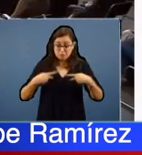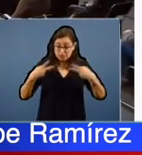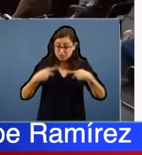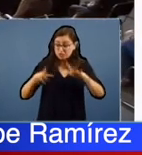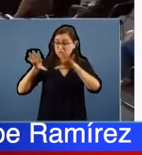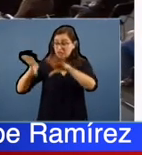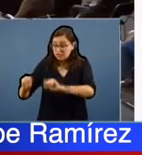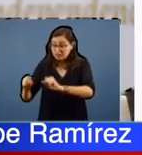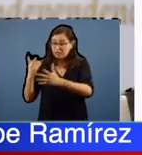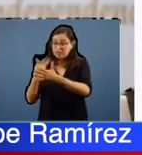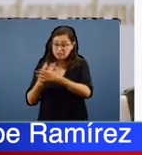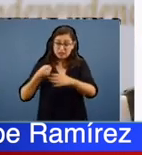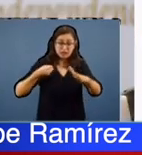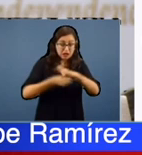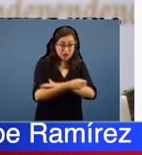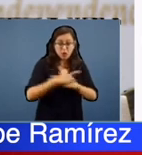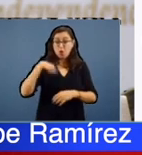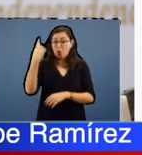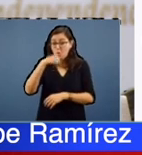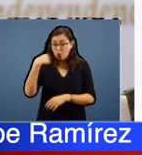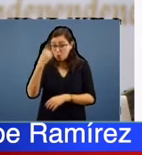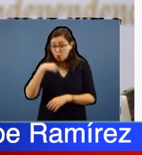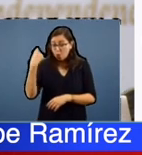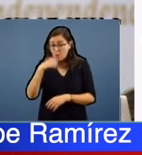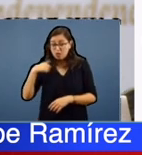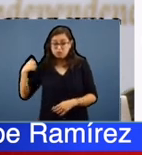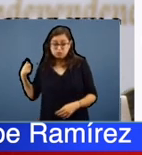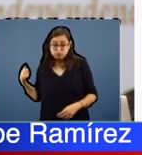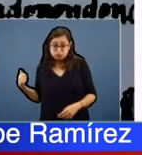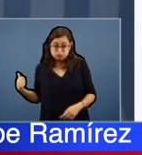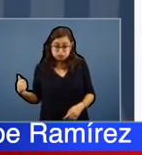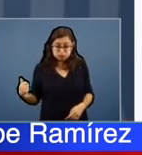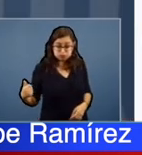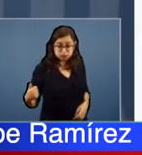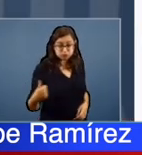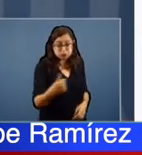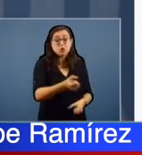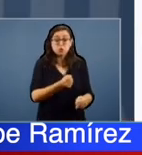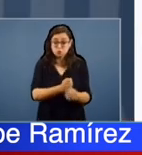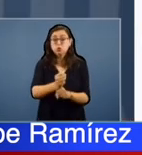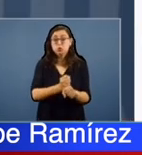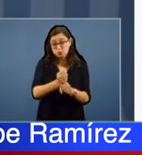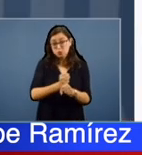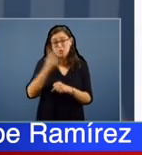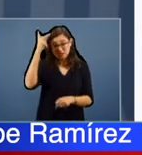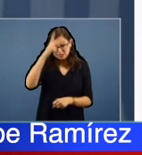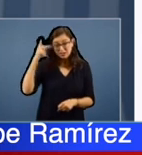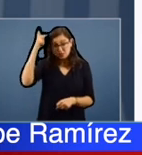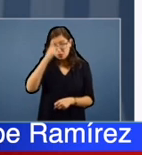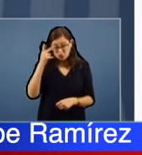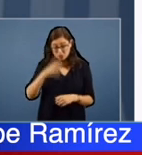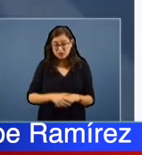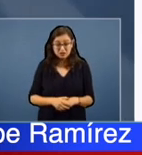tantísimas horas, pues prácticamente es una tortura de carácter psicológico, y así lo dije textual, pero que